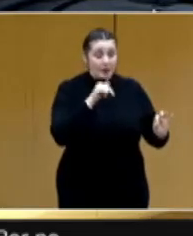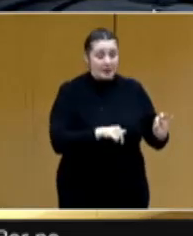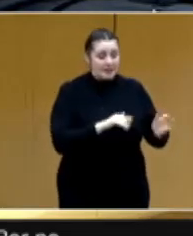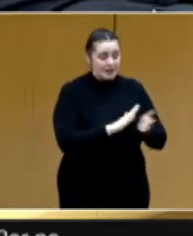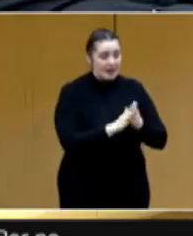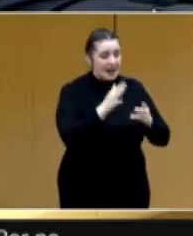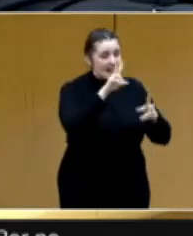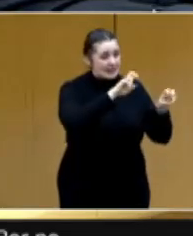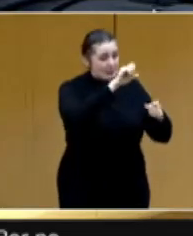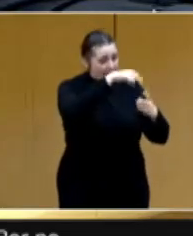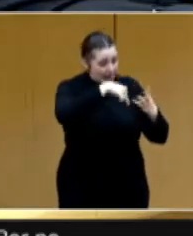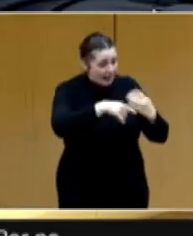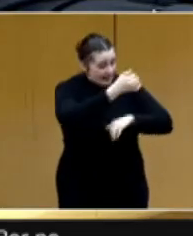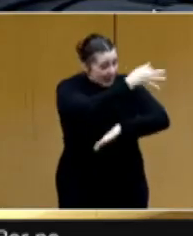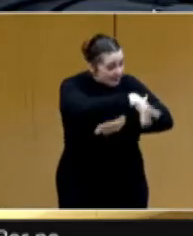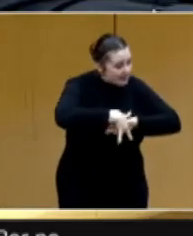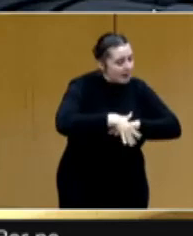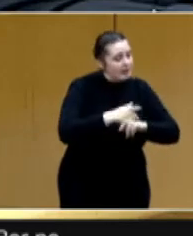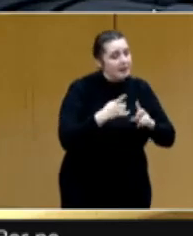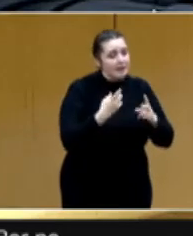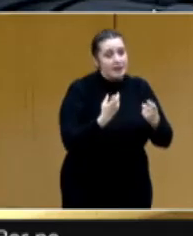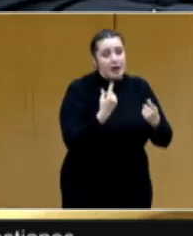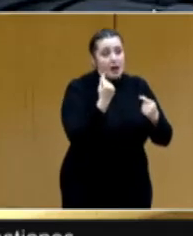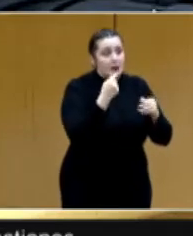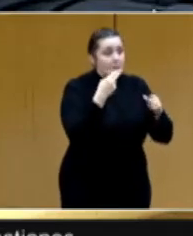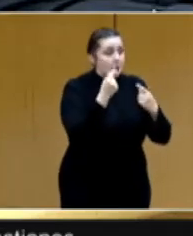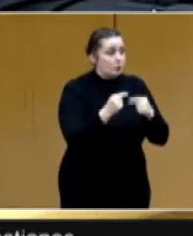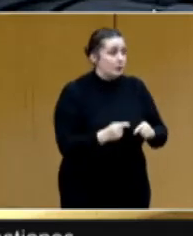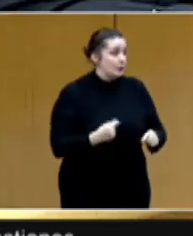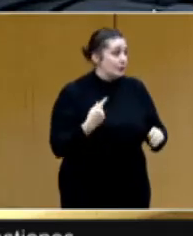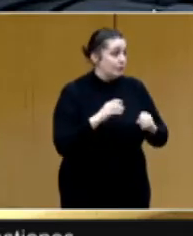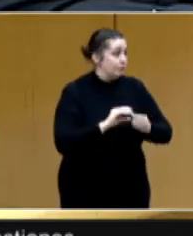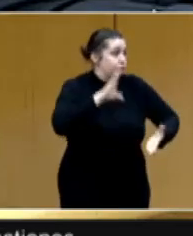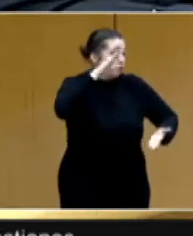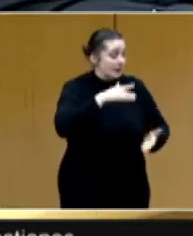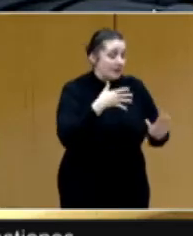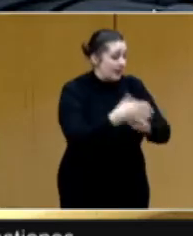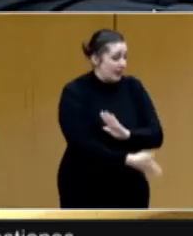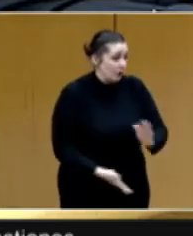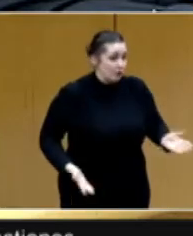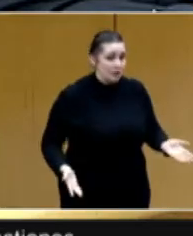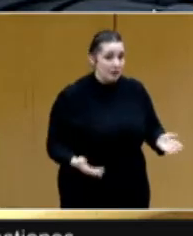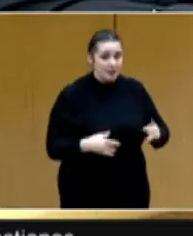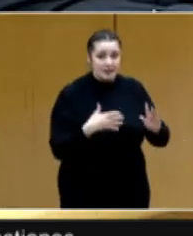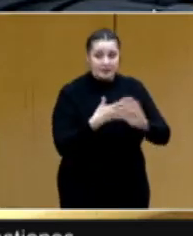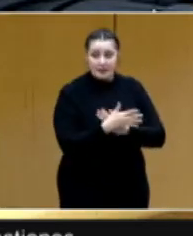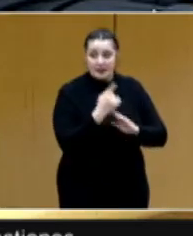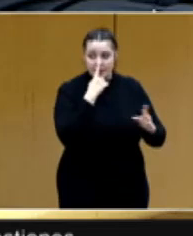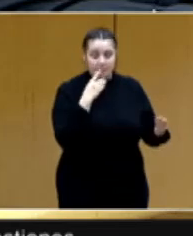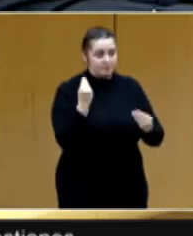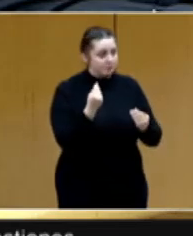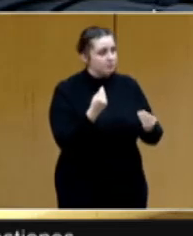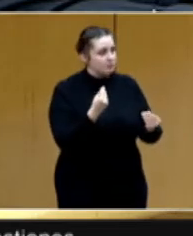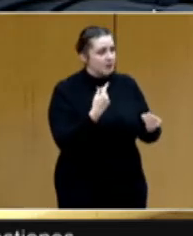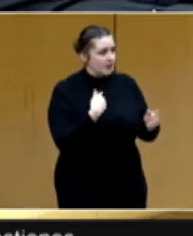transversalidad de esta ley requiere casi presupuestos infinitos y luego los presupuestos yo leí la memoria económica ya se veía a simple vista que era manifiestamente